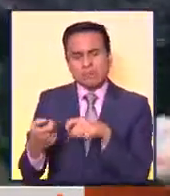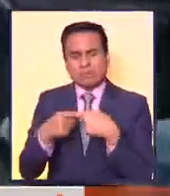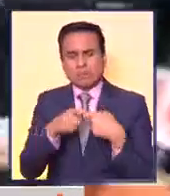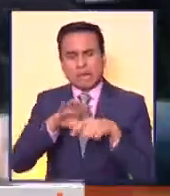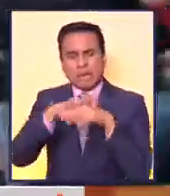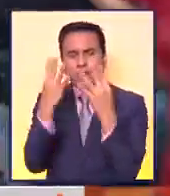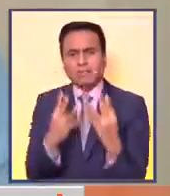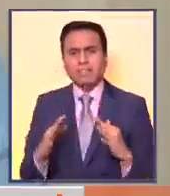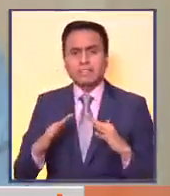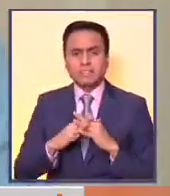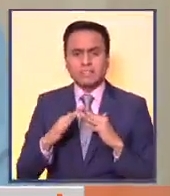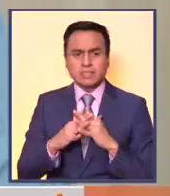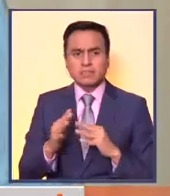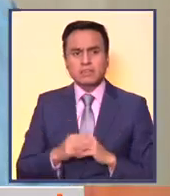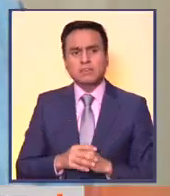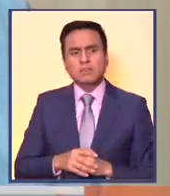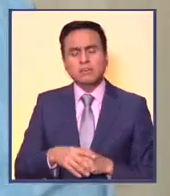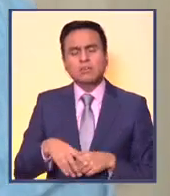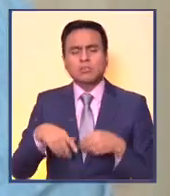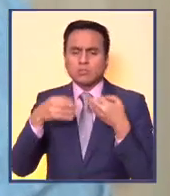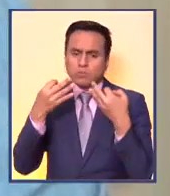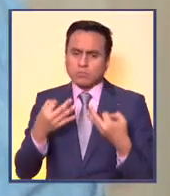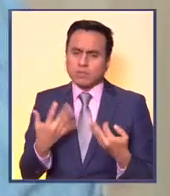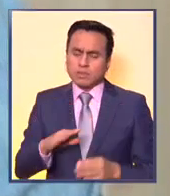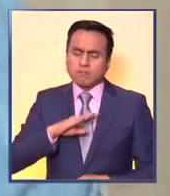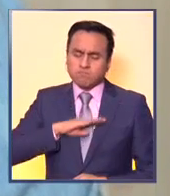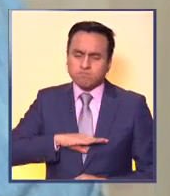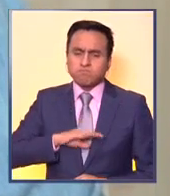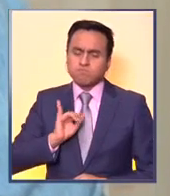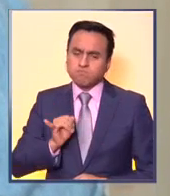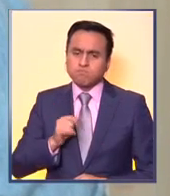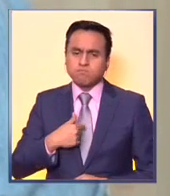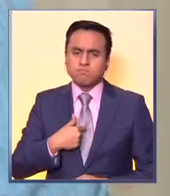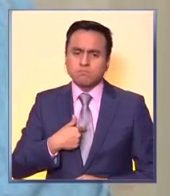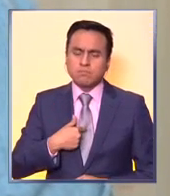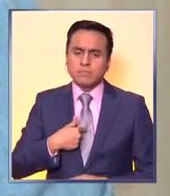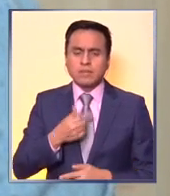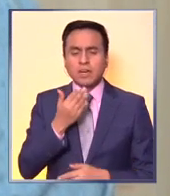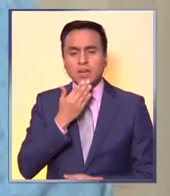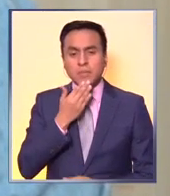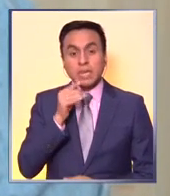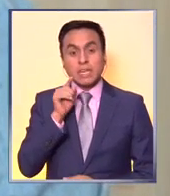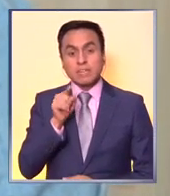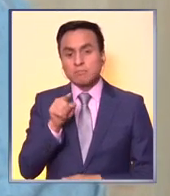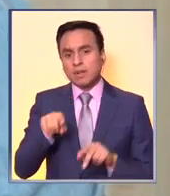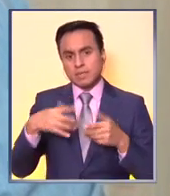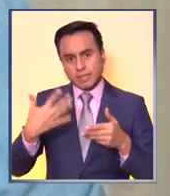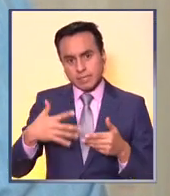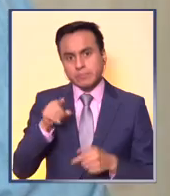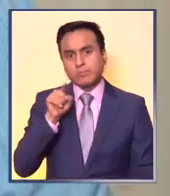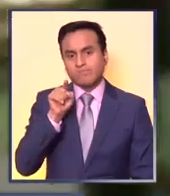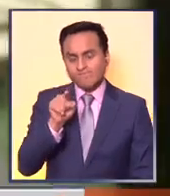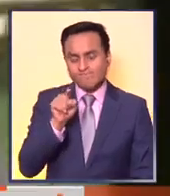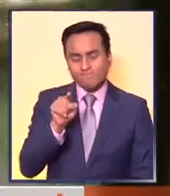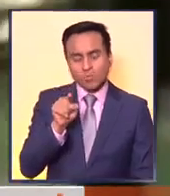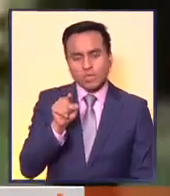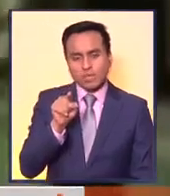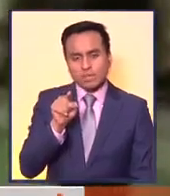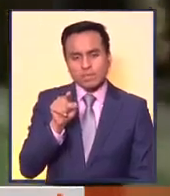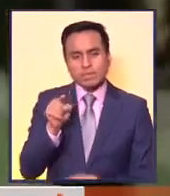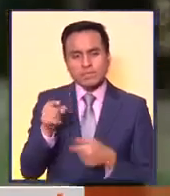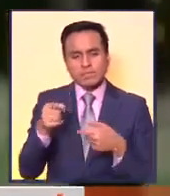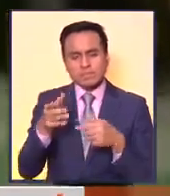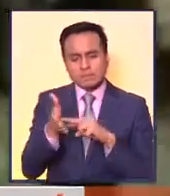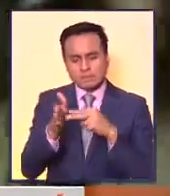de Chillán. Queda la conformidad y finalmente es sumamente importante para cerrar el